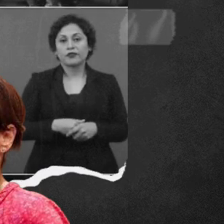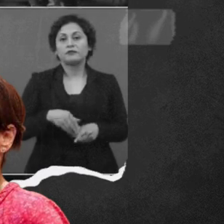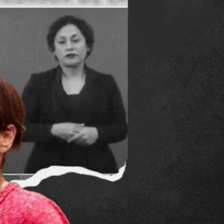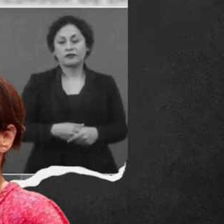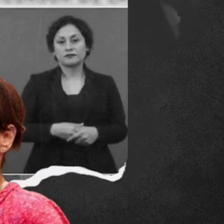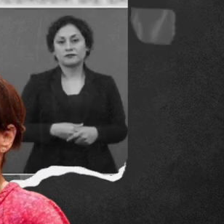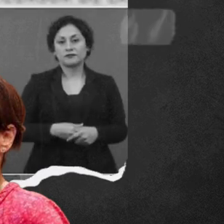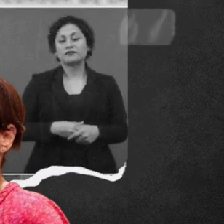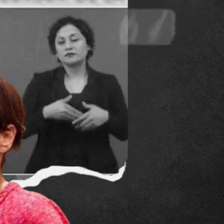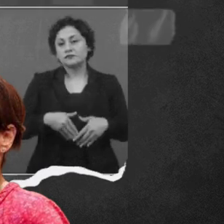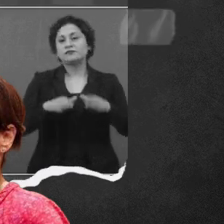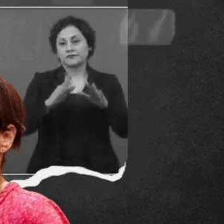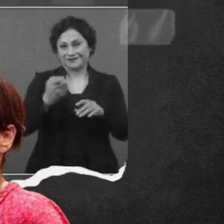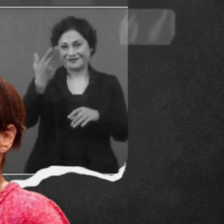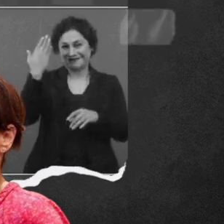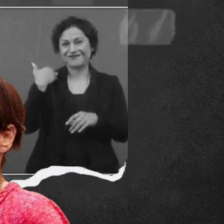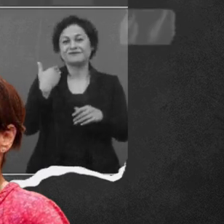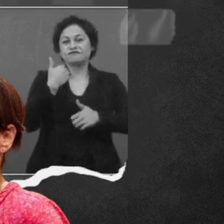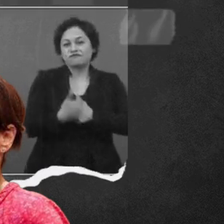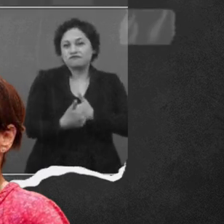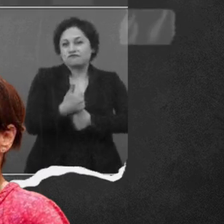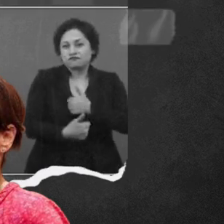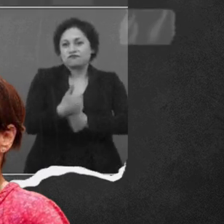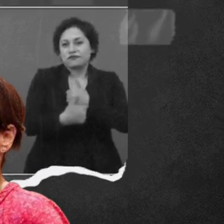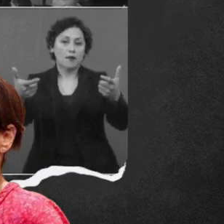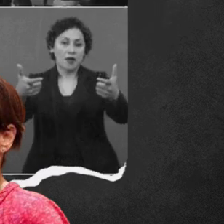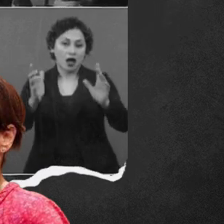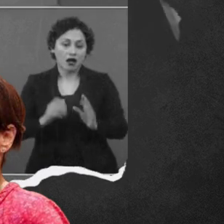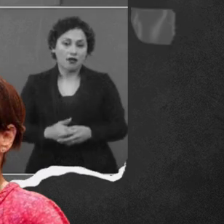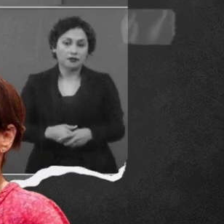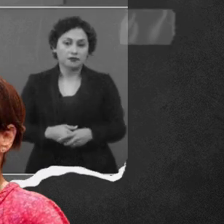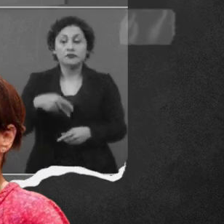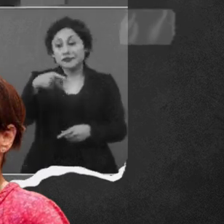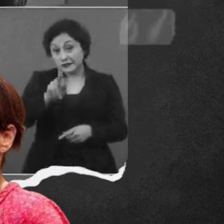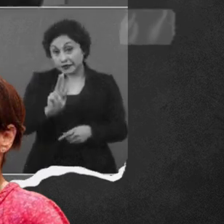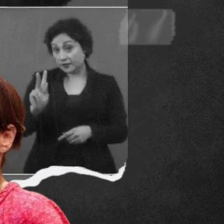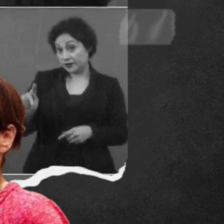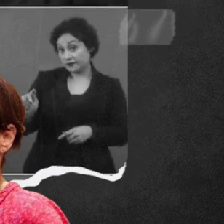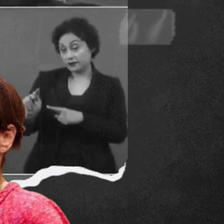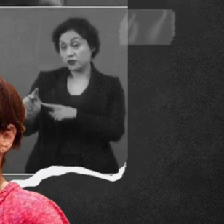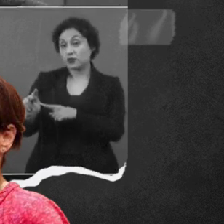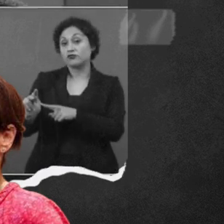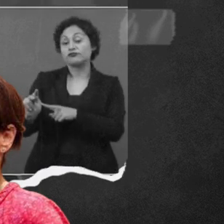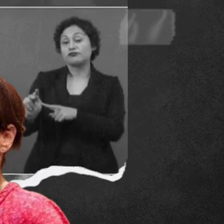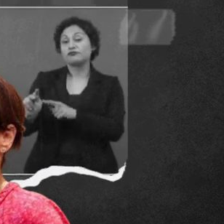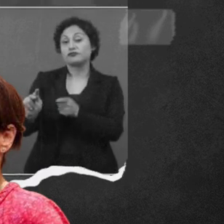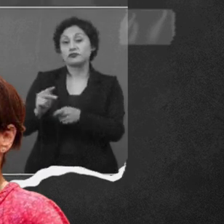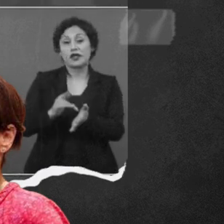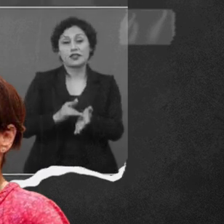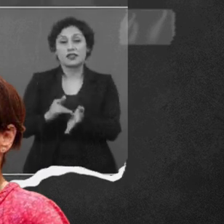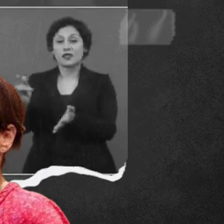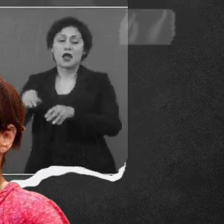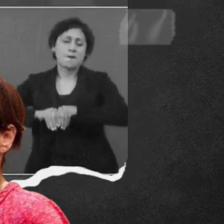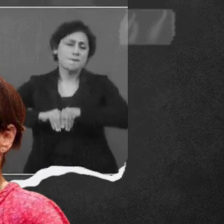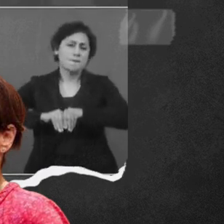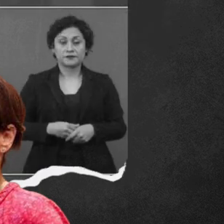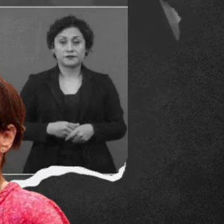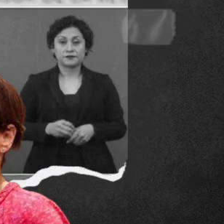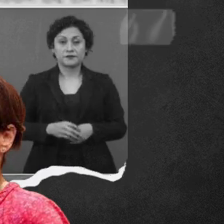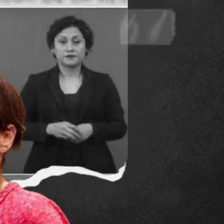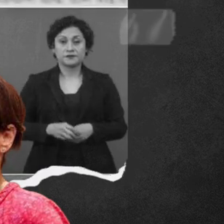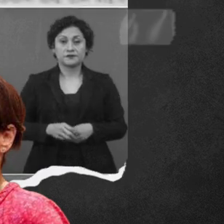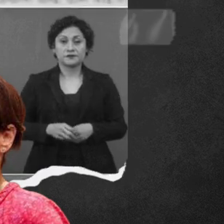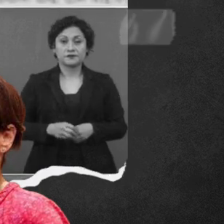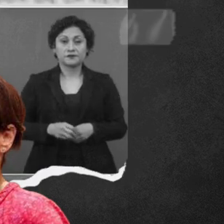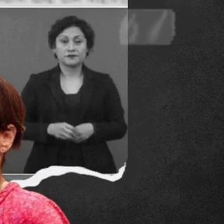apoyar a Krill en esa campaña. Viene un atentado a Lili Telles, pero en la televisión fue escándalo, escándalo.